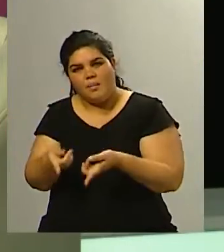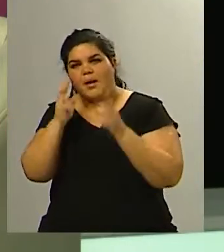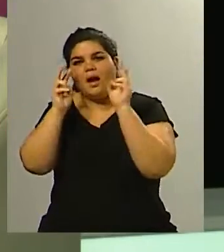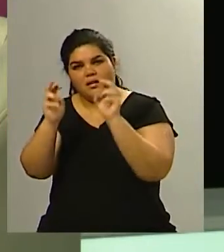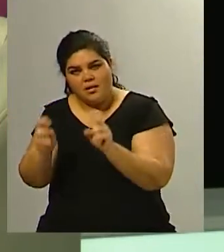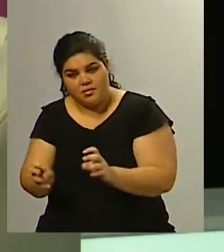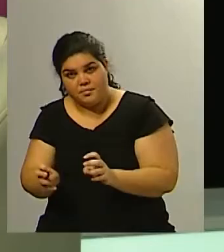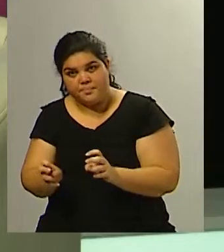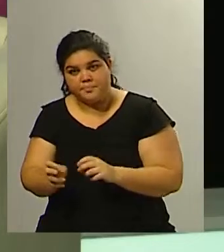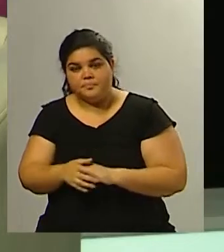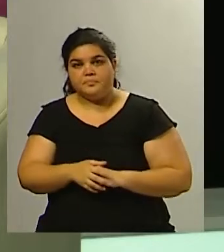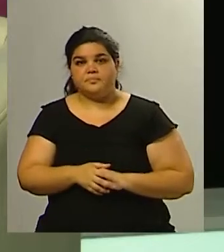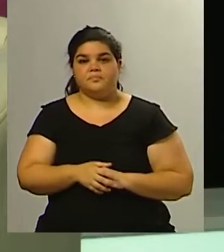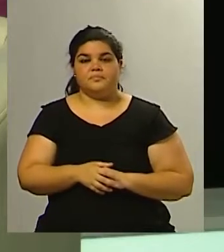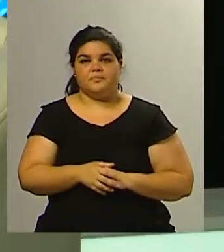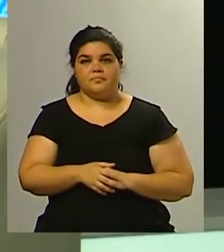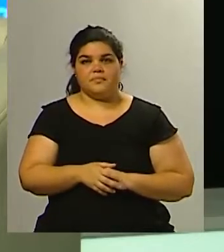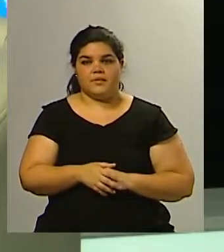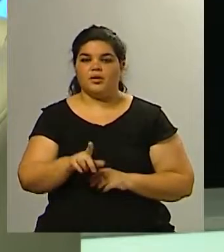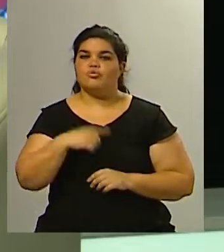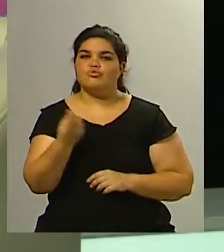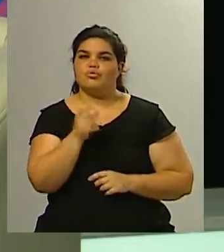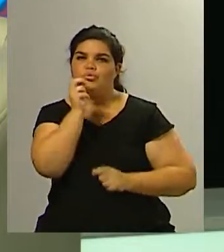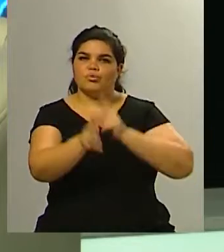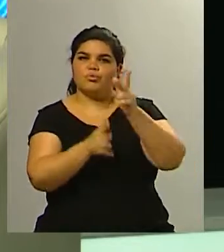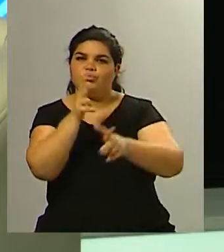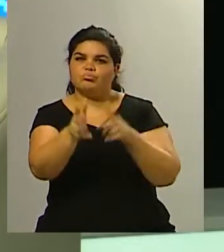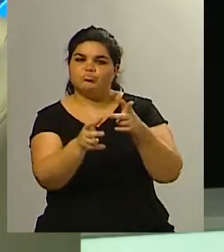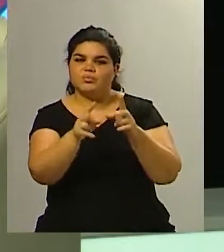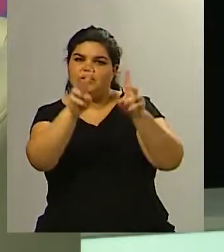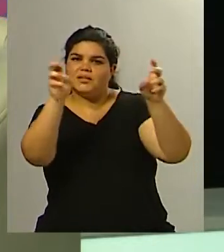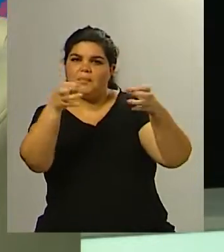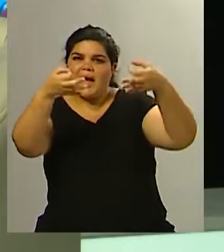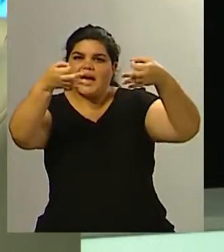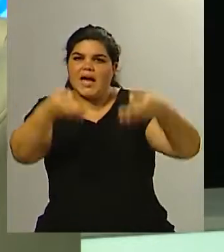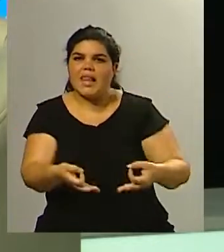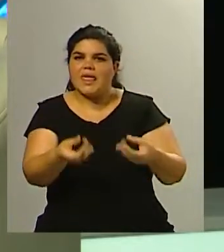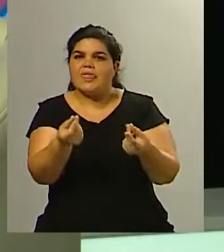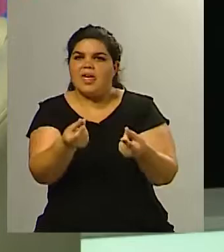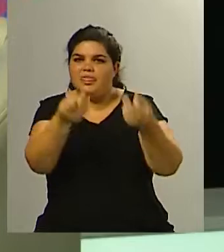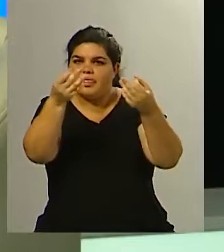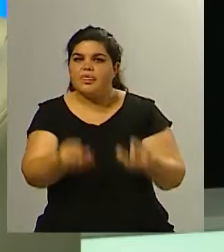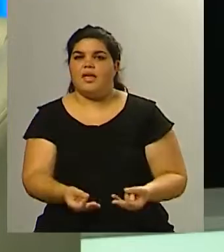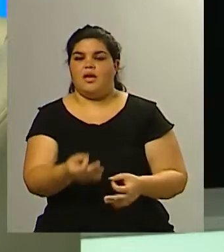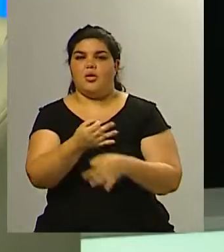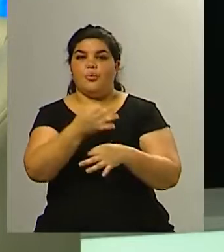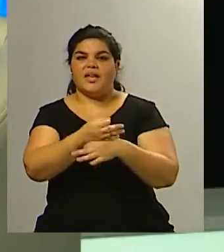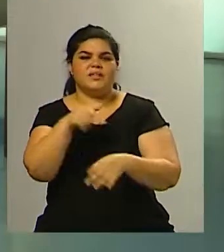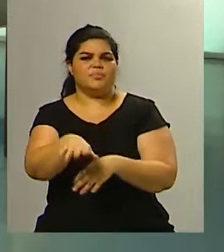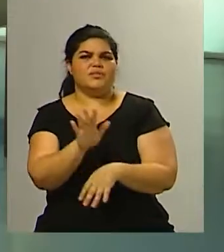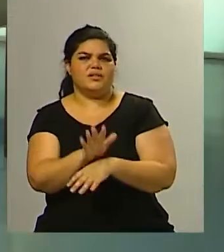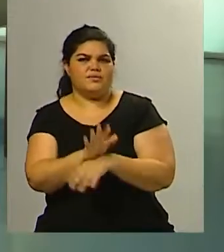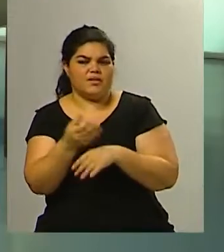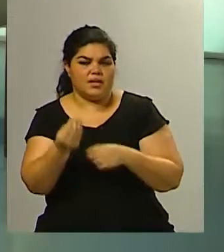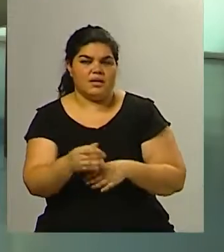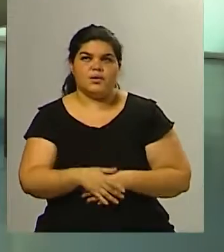es por eso también que cuando hablamos de calidad educativa, no solamente podemos hablar de qué pasa en el